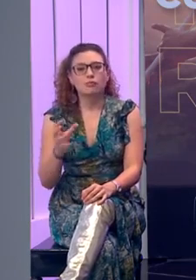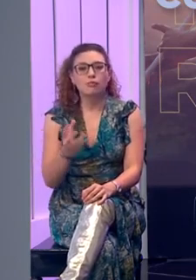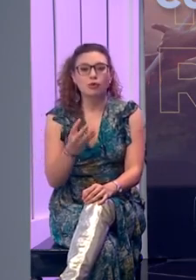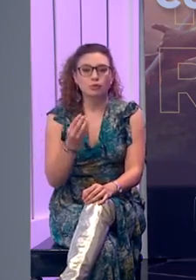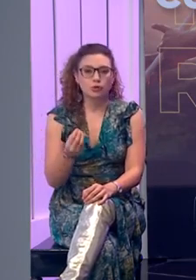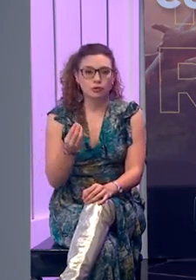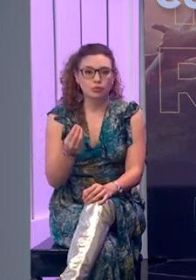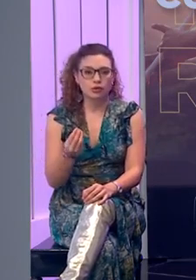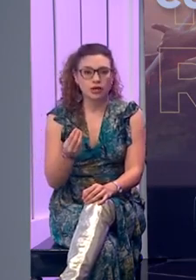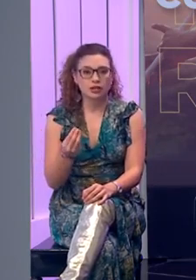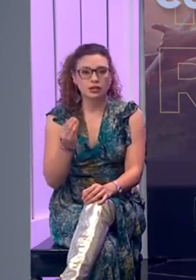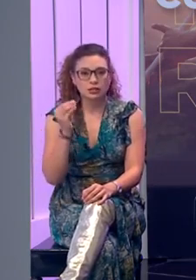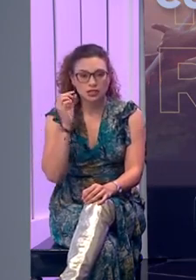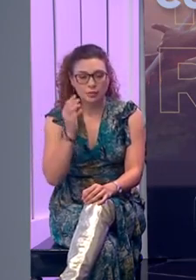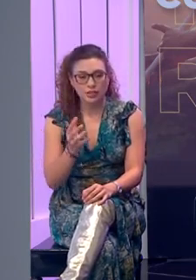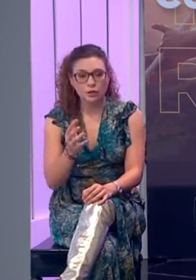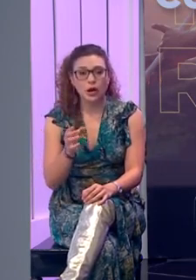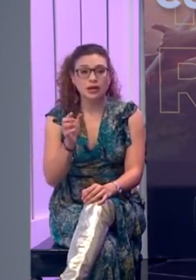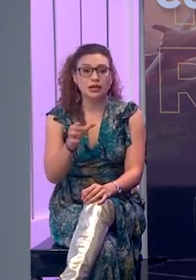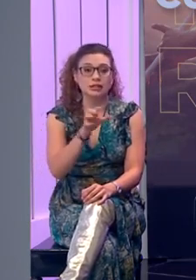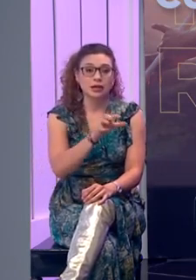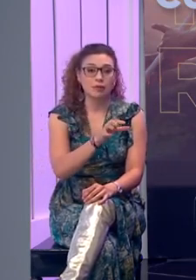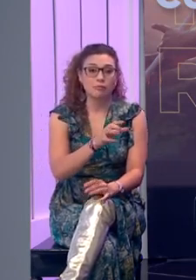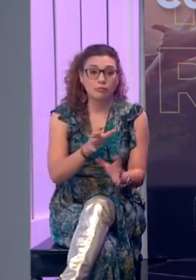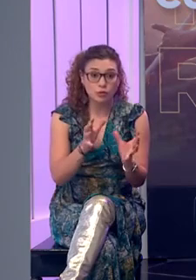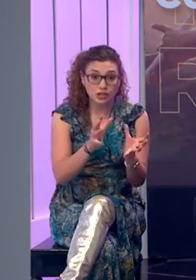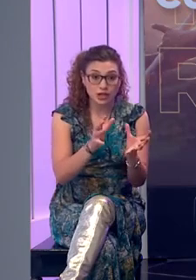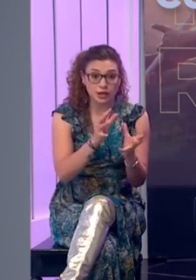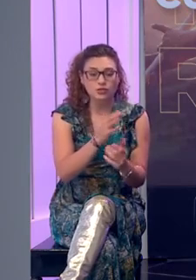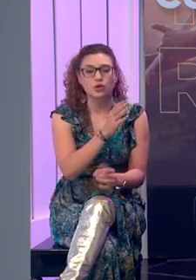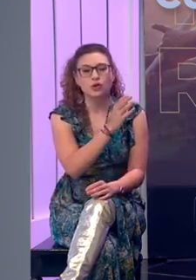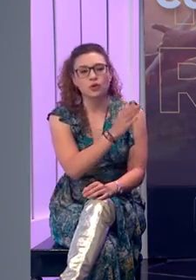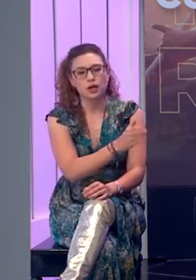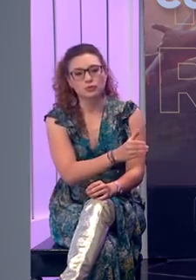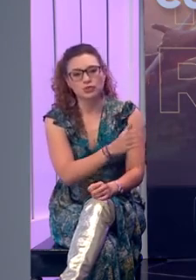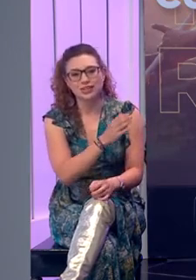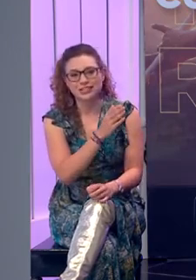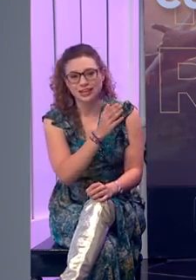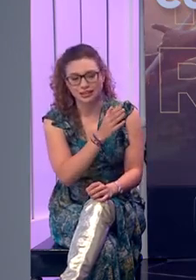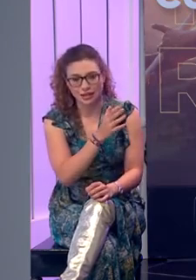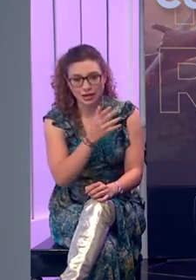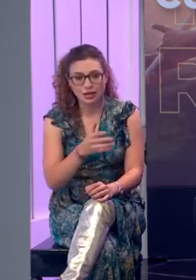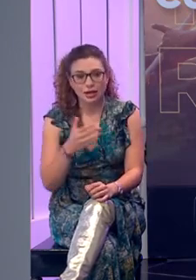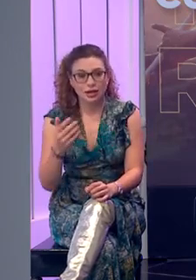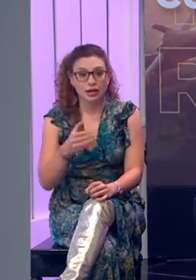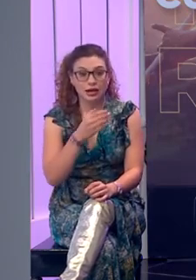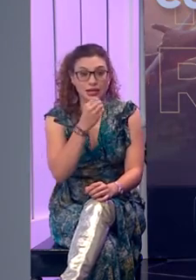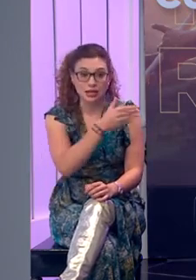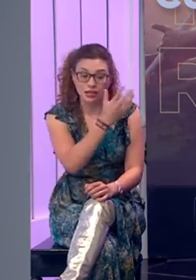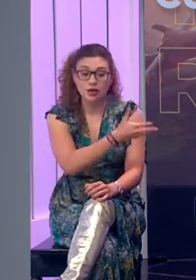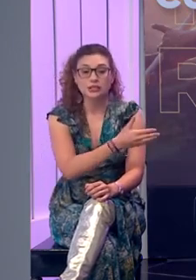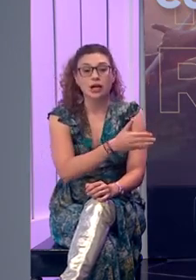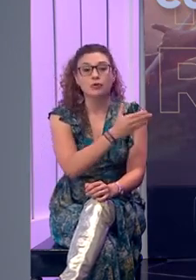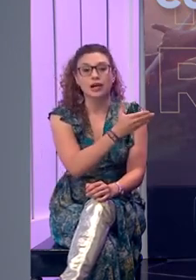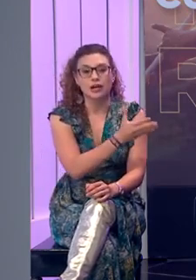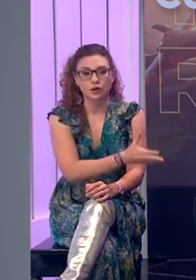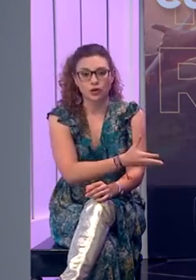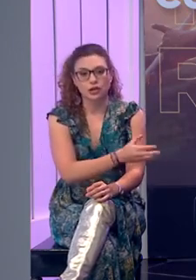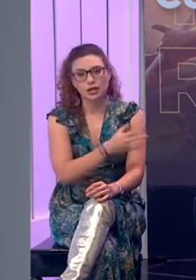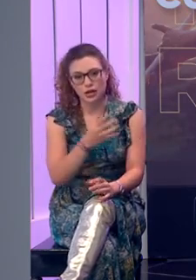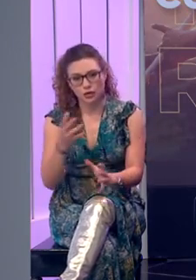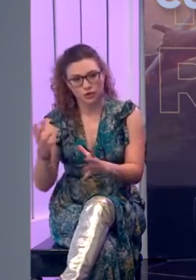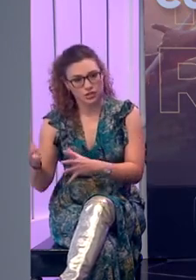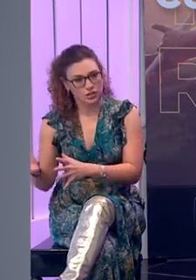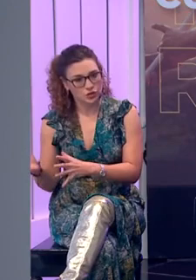timbre muy llamativa y que tiene mucha relación con la música que se cantaba en esa época en el